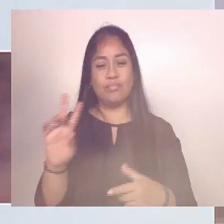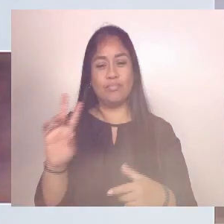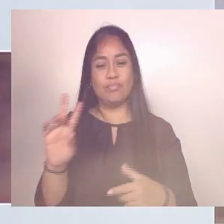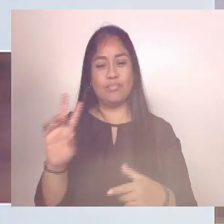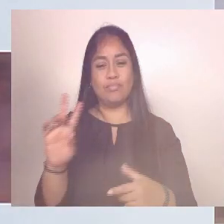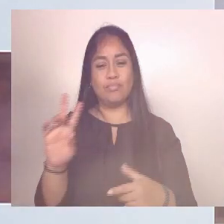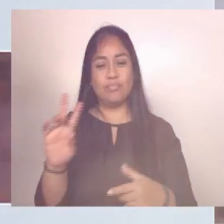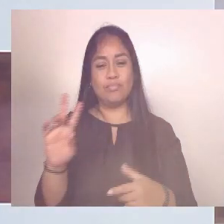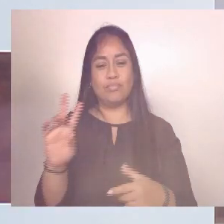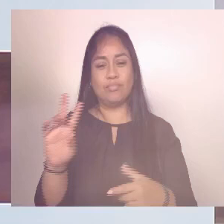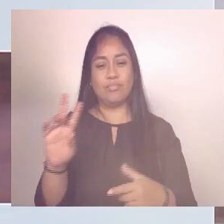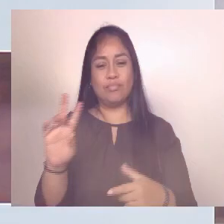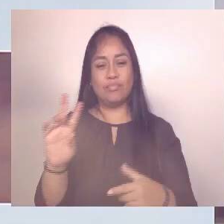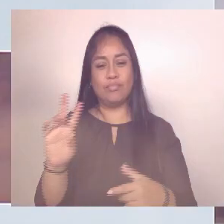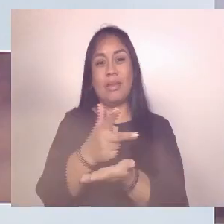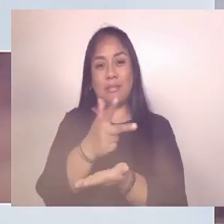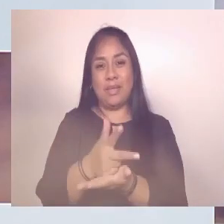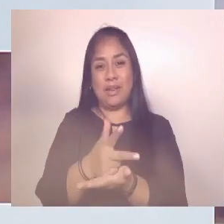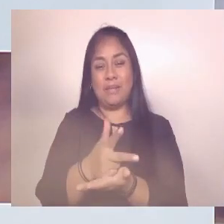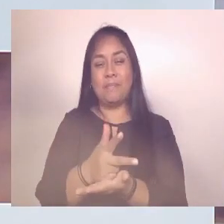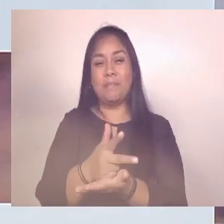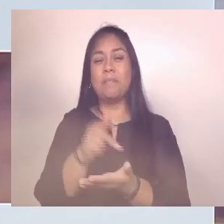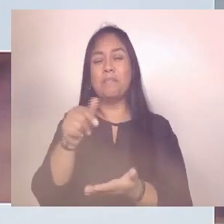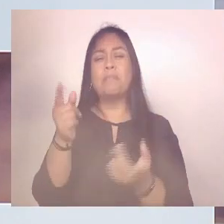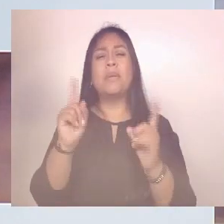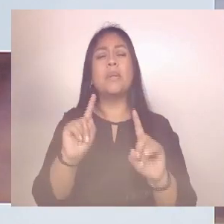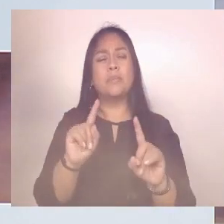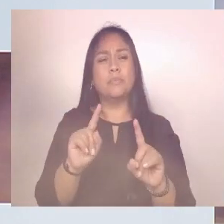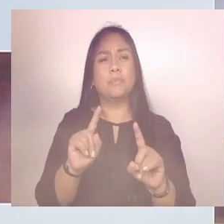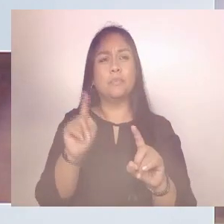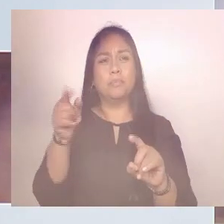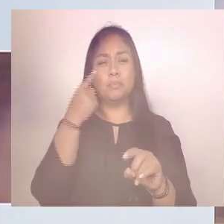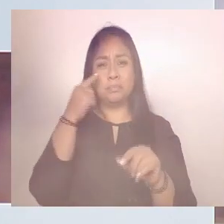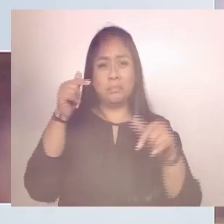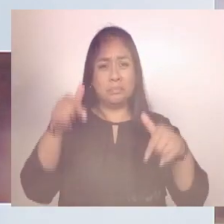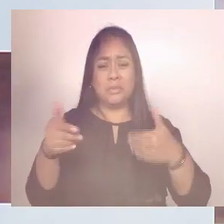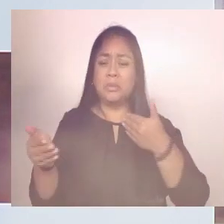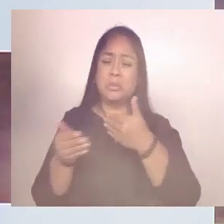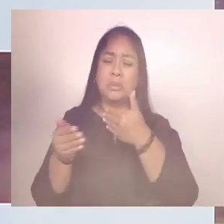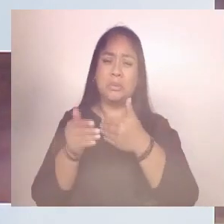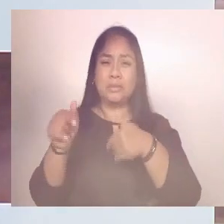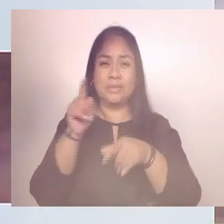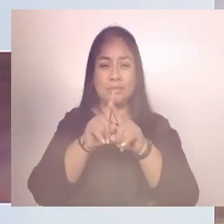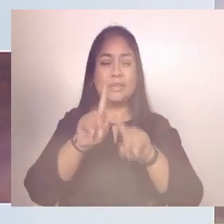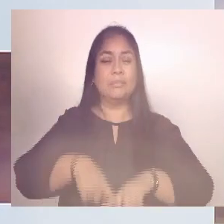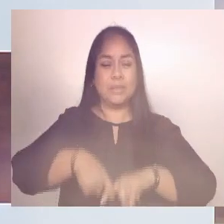del departamento de Guatemala, pero estando este tan cerca era un